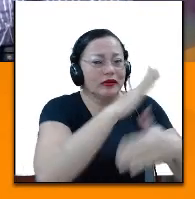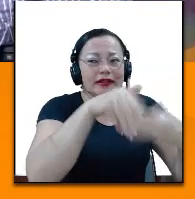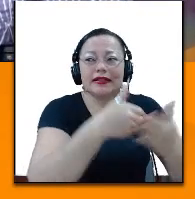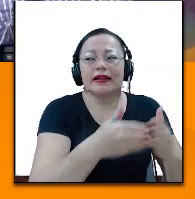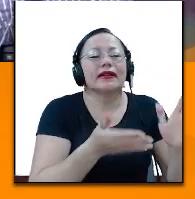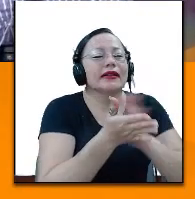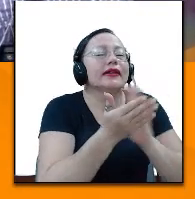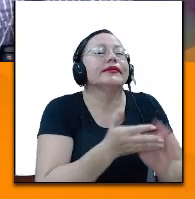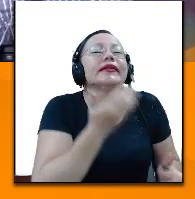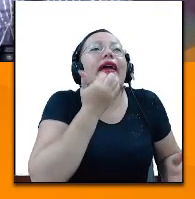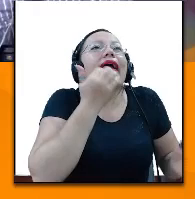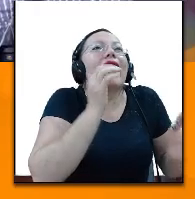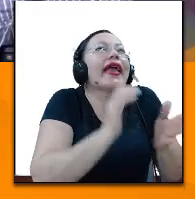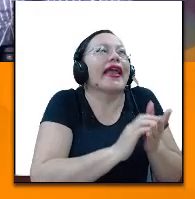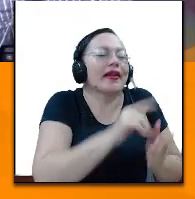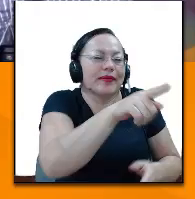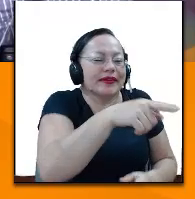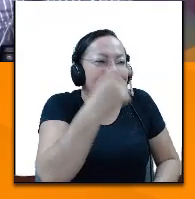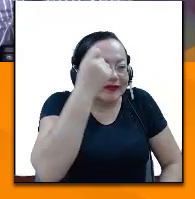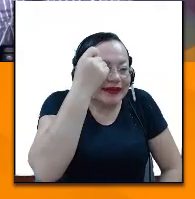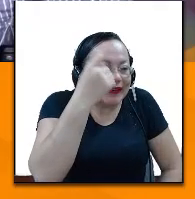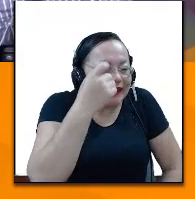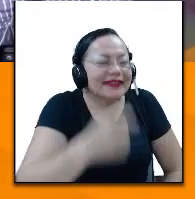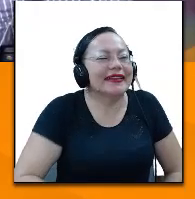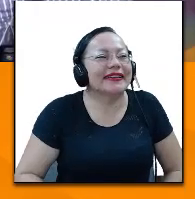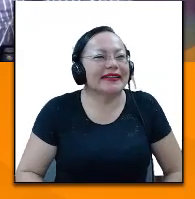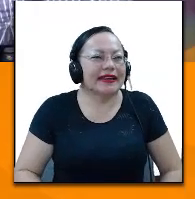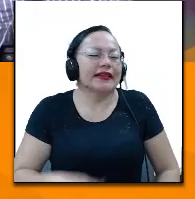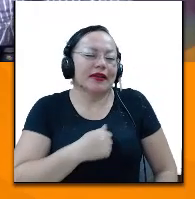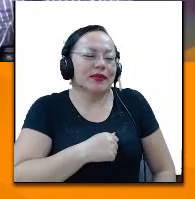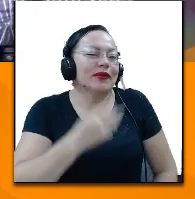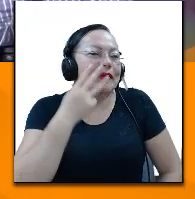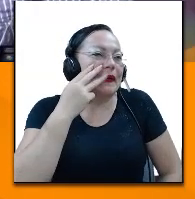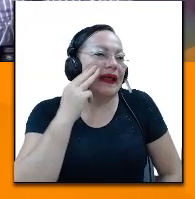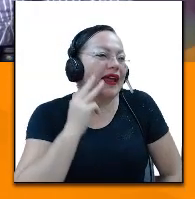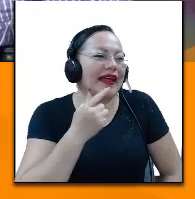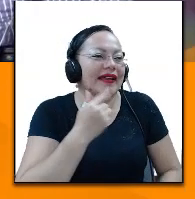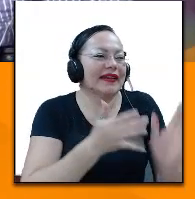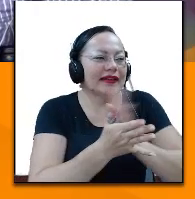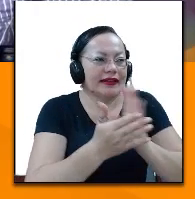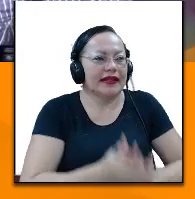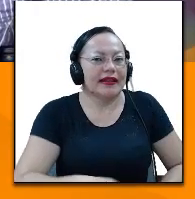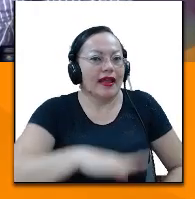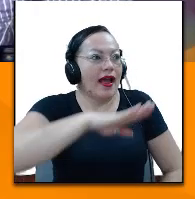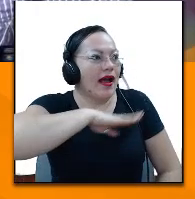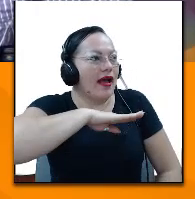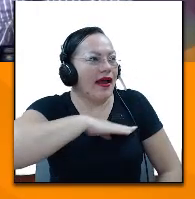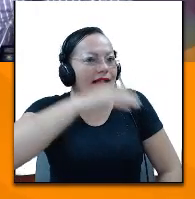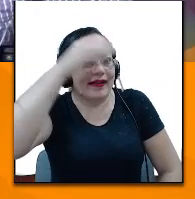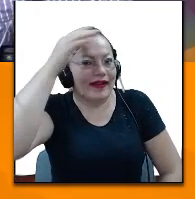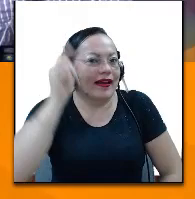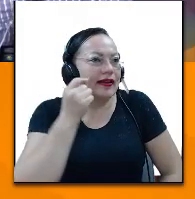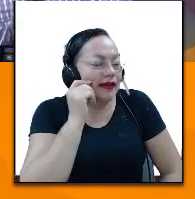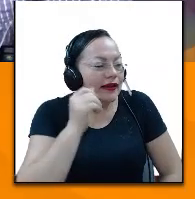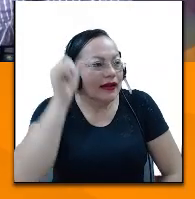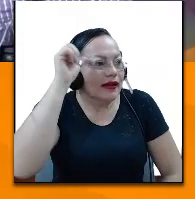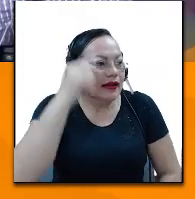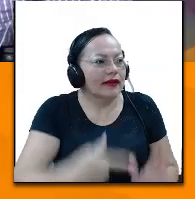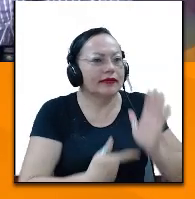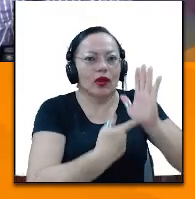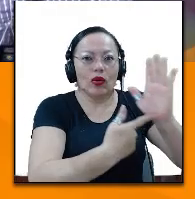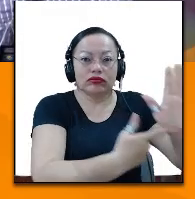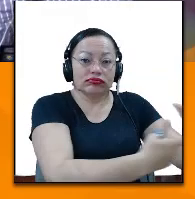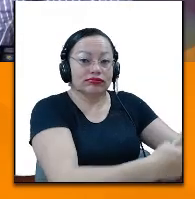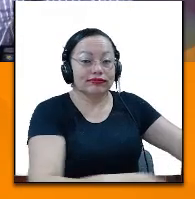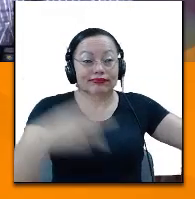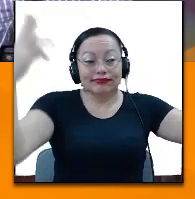por ejemplo, no sé si tenemos a la mano, Miguelito, la imagen del alcalde que este fin de semana chicaneaba con